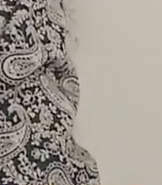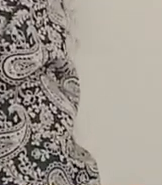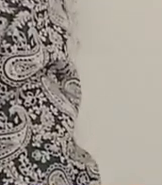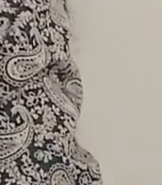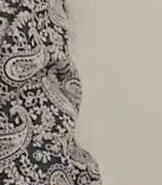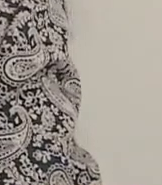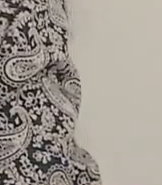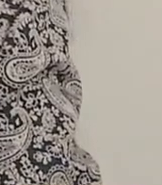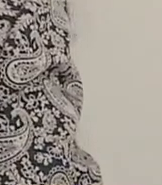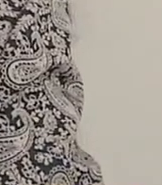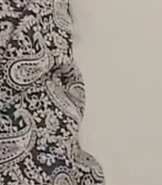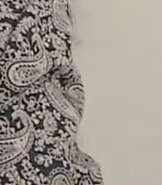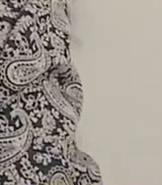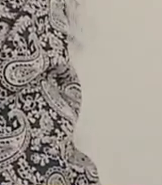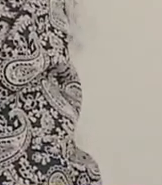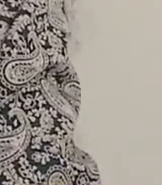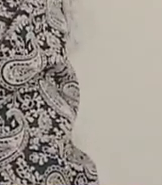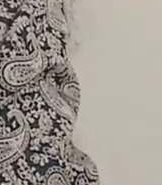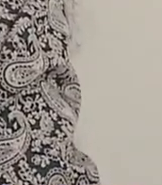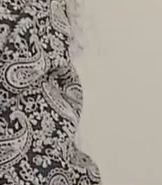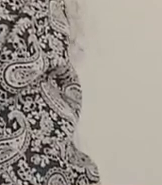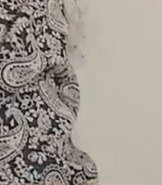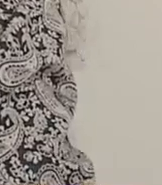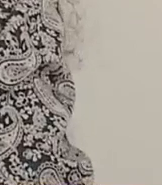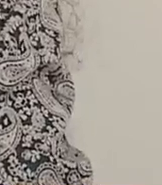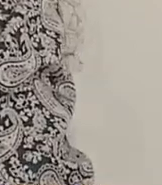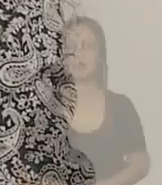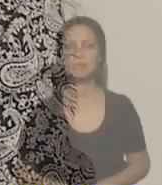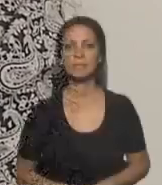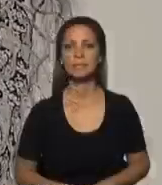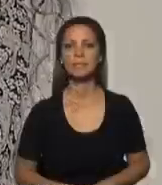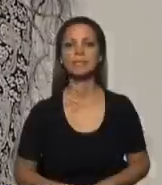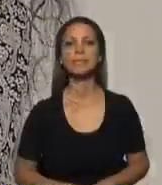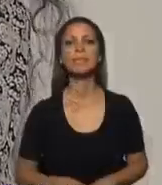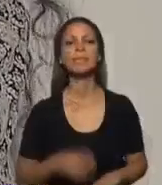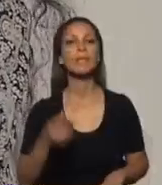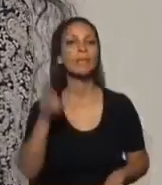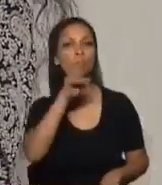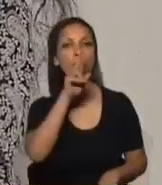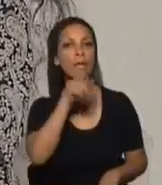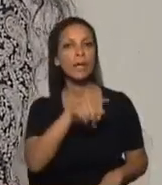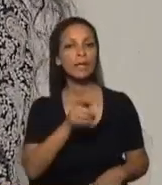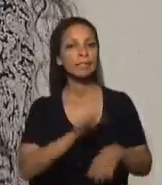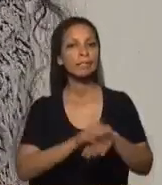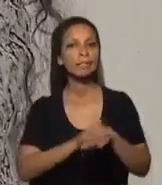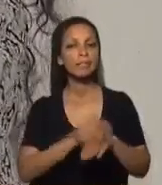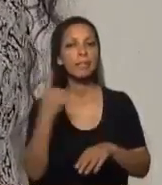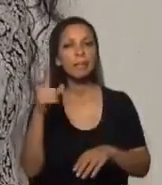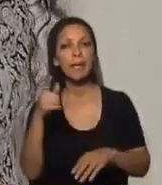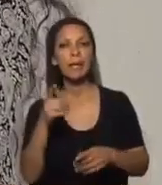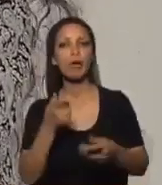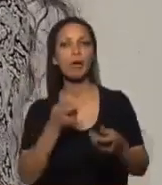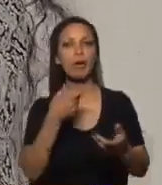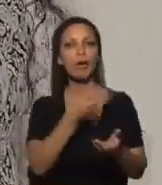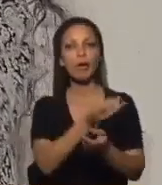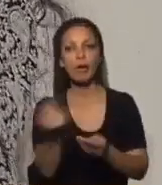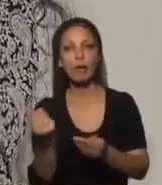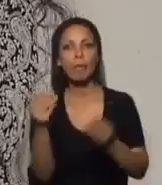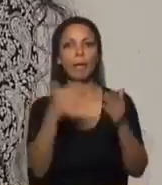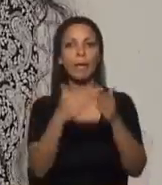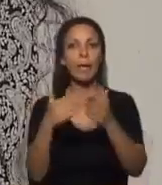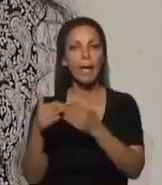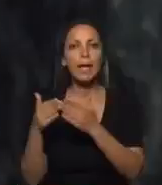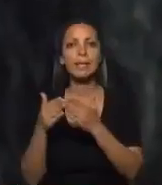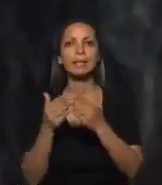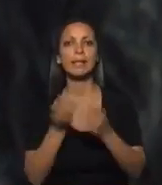vida cotidiana, el gasto doméstico, lo manejamos las mujeres. Pero la inversión, la compra de una casa, la compra